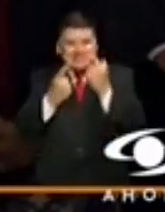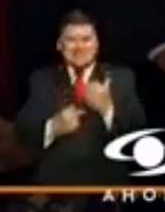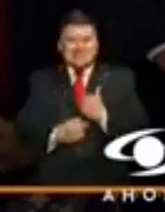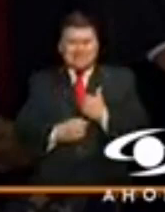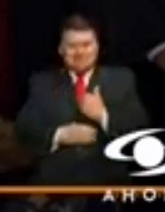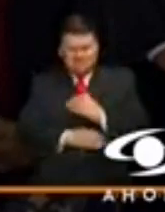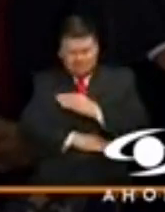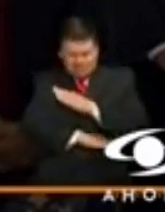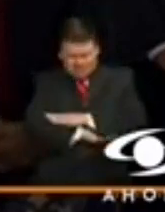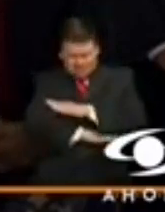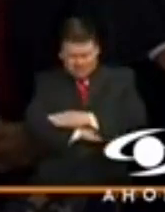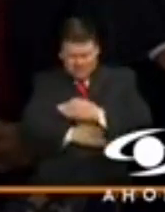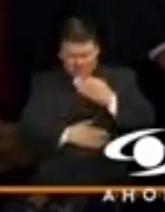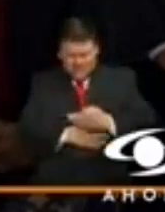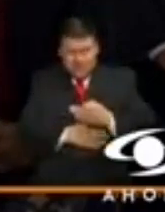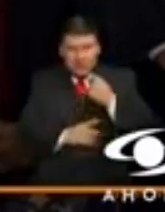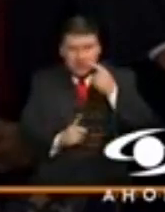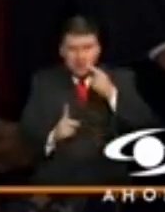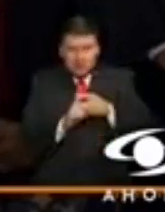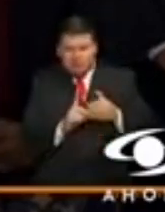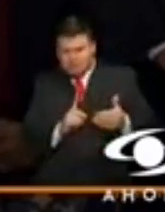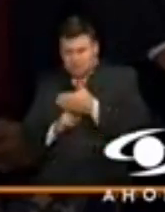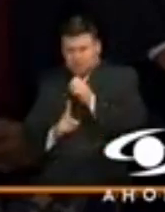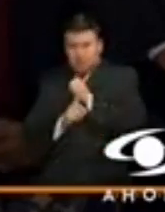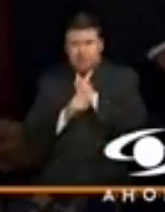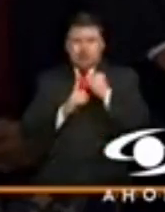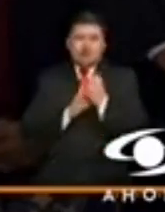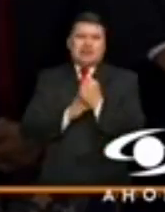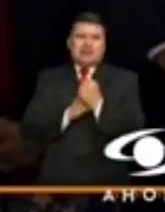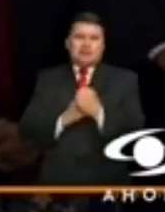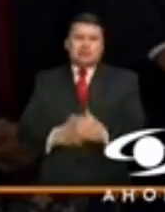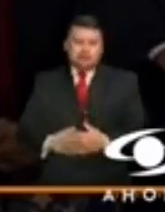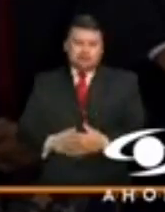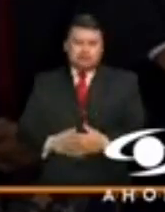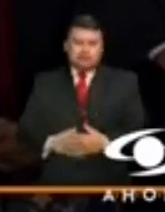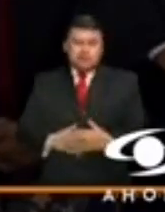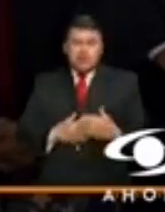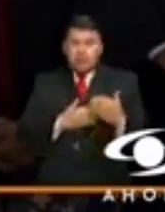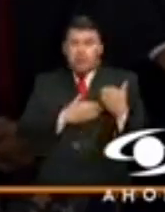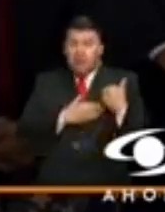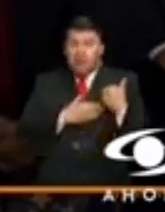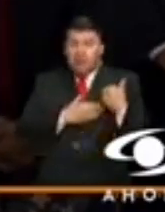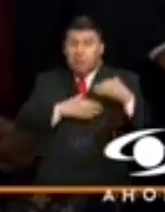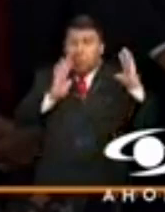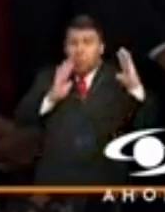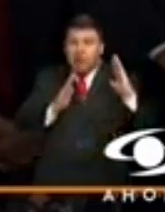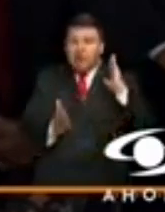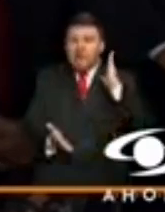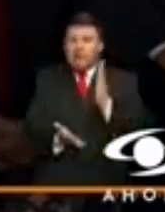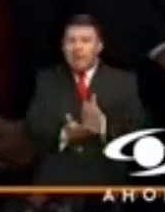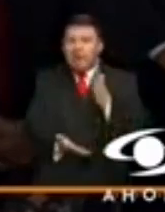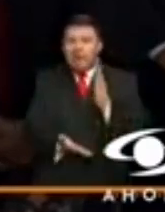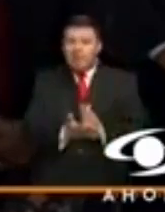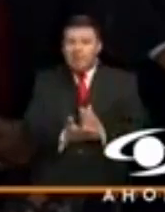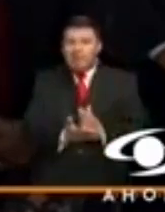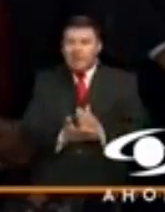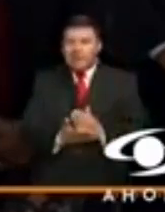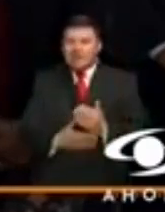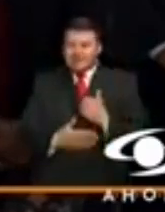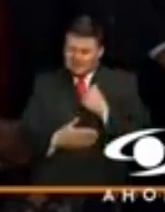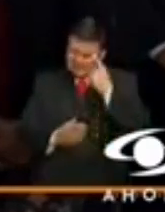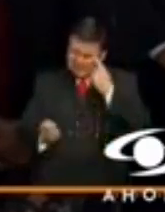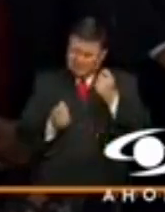nuestra disciplina es para la protección de la sociedad y que nuestra irresponsabilidad nos cuesta si no tomamos las